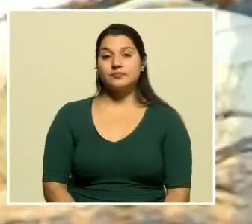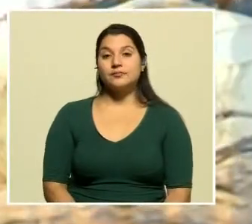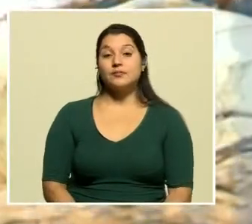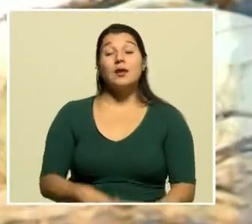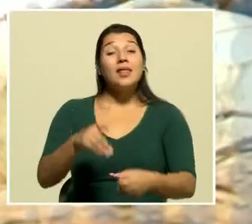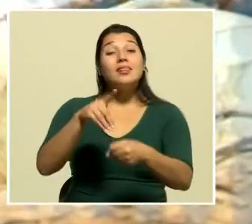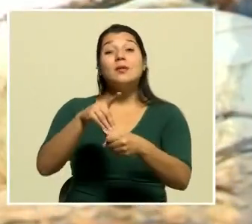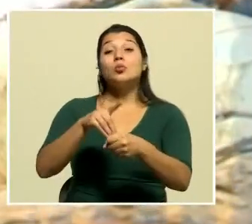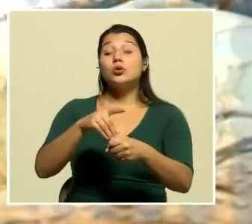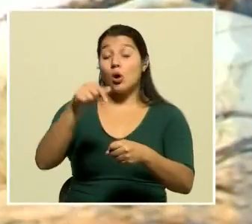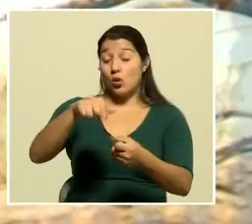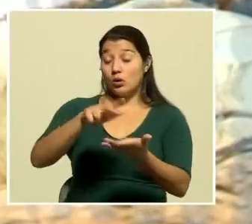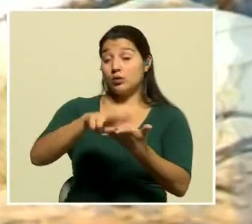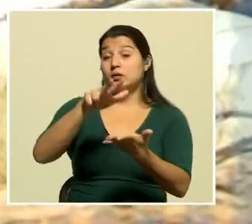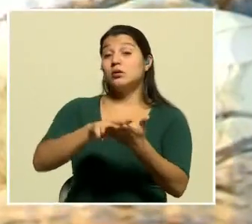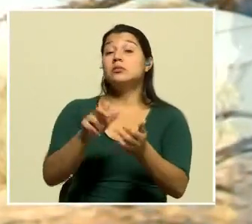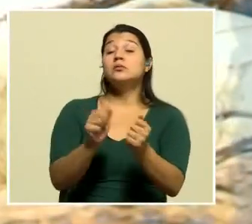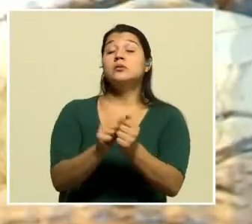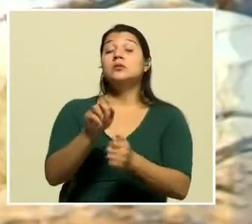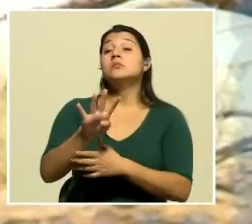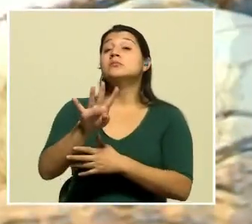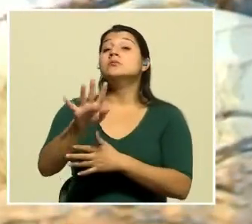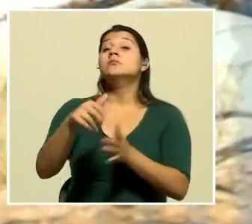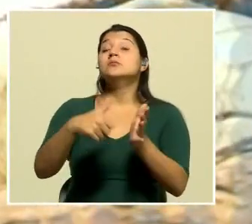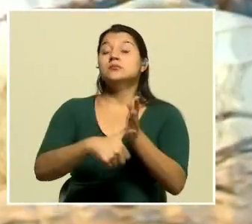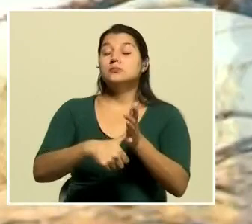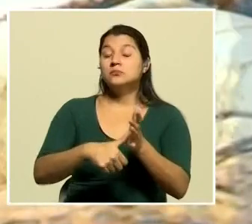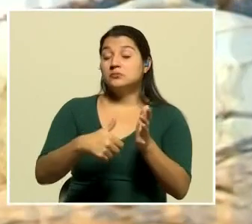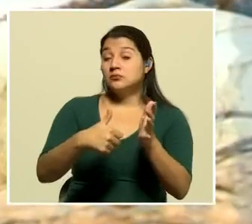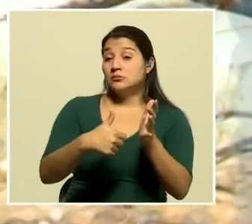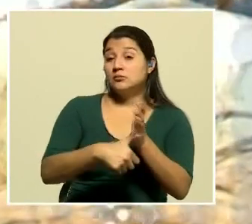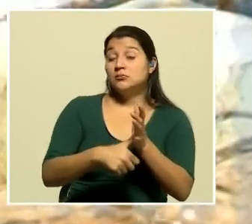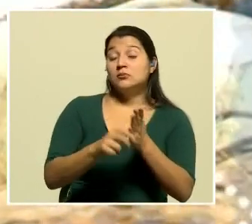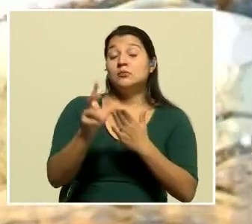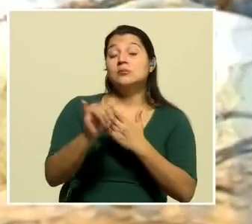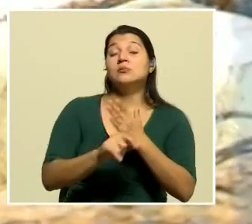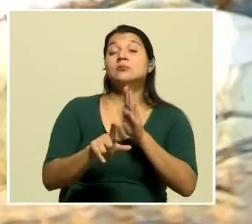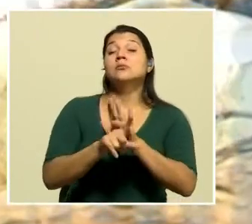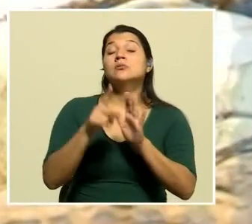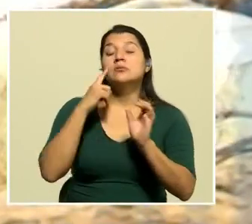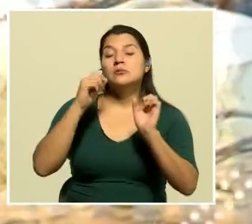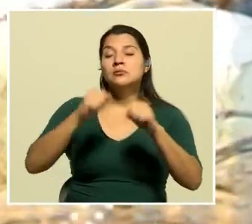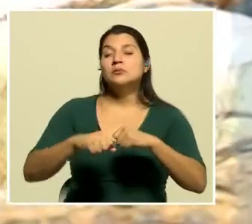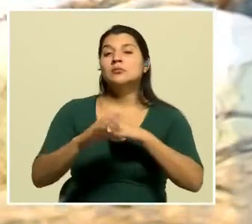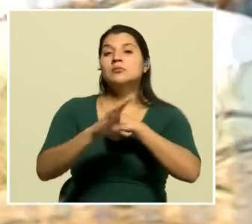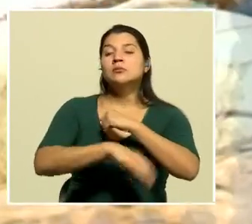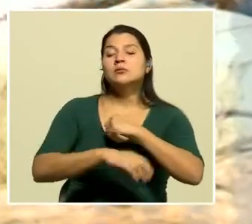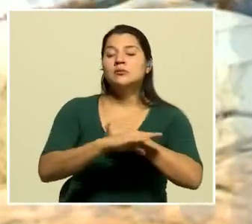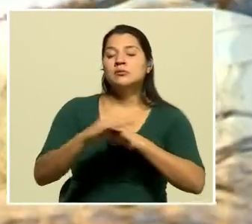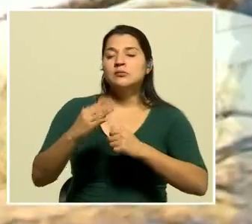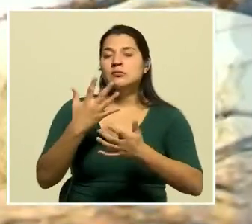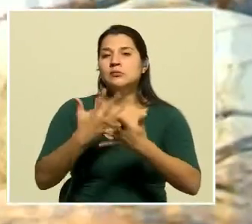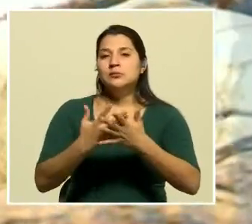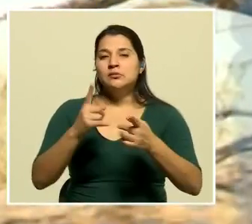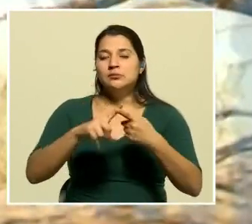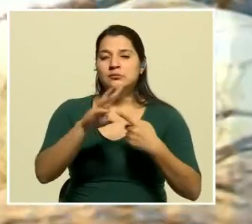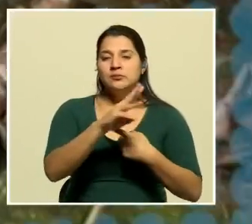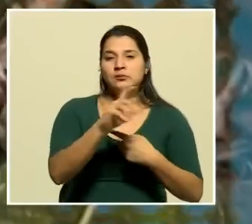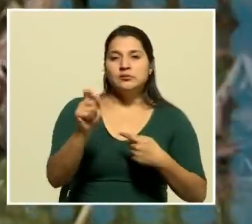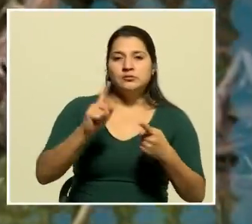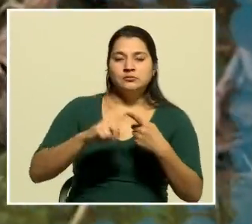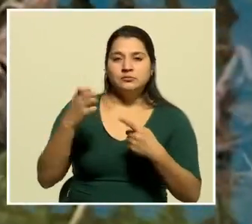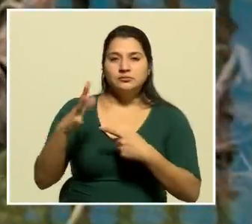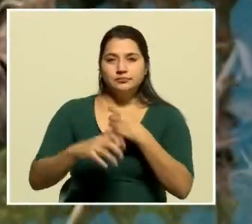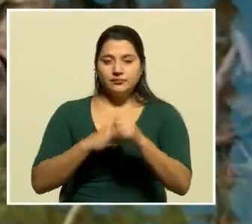Los diputados aprobaron con 45 votos a favor el proyecto de ley que interpone sanciones y cárcel desde los 6 meses y hasta los 15